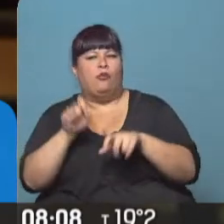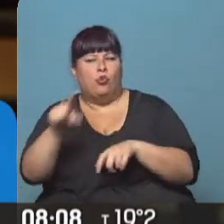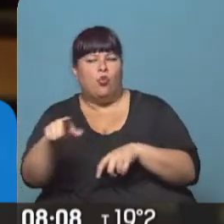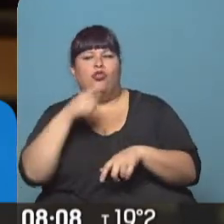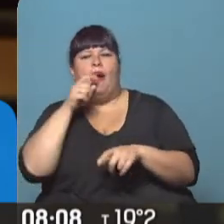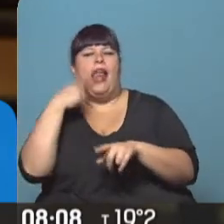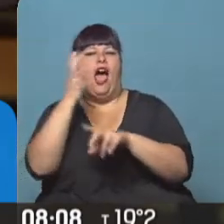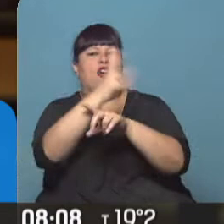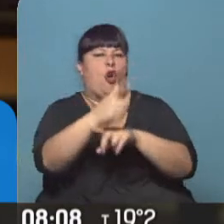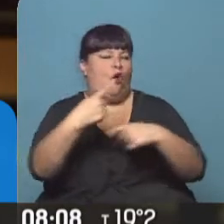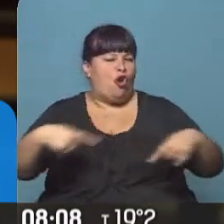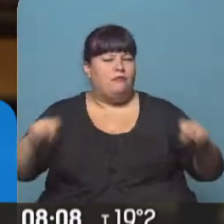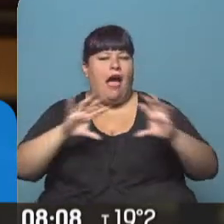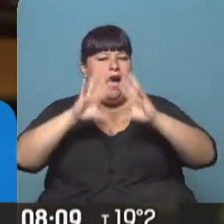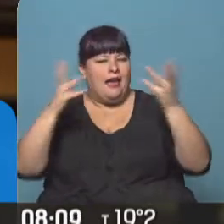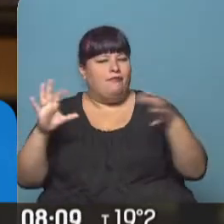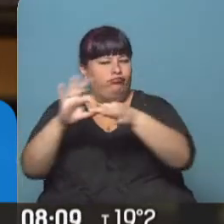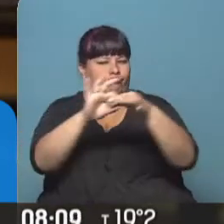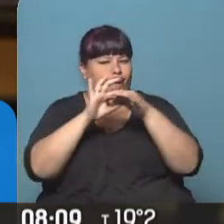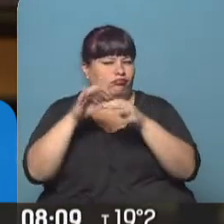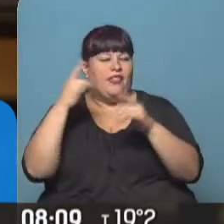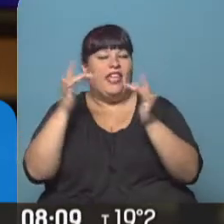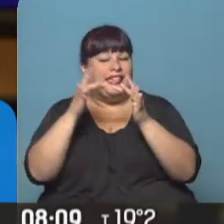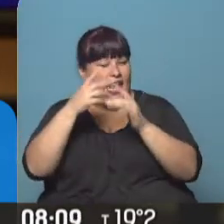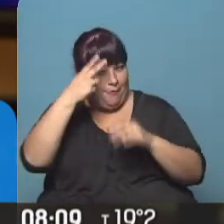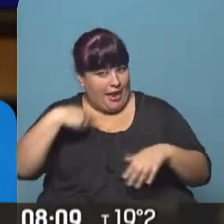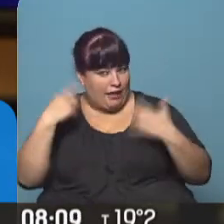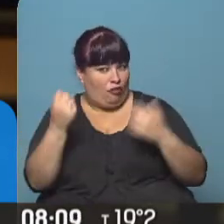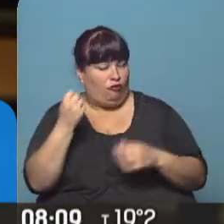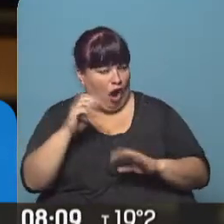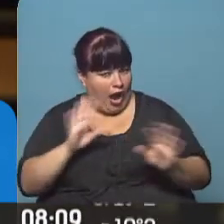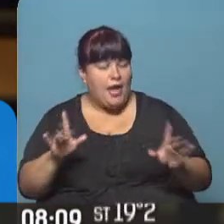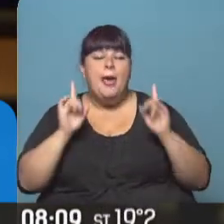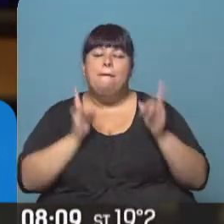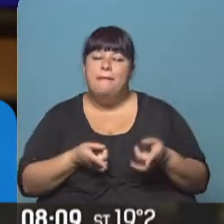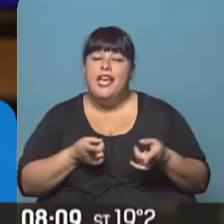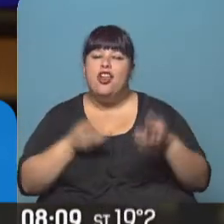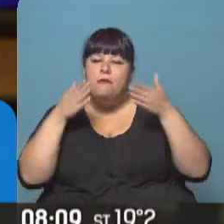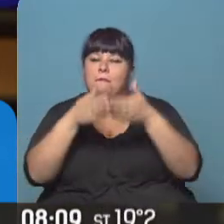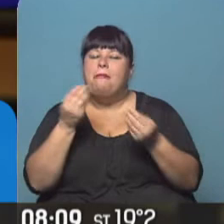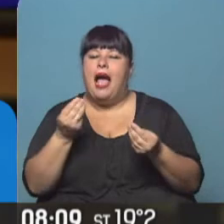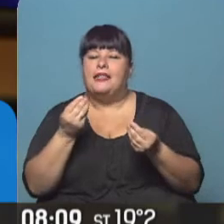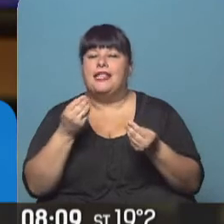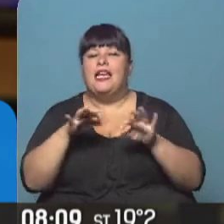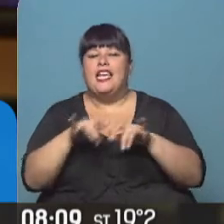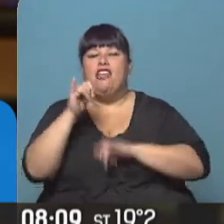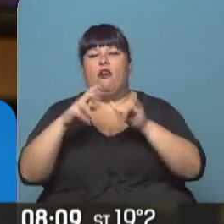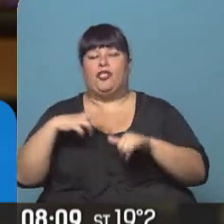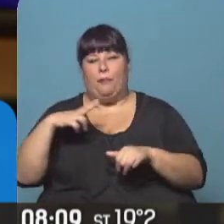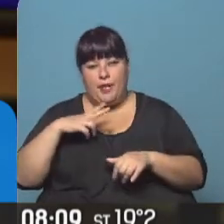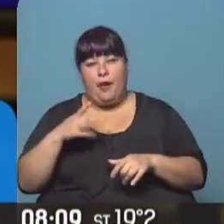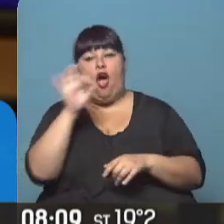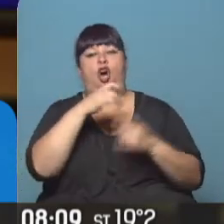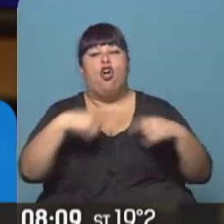para cometer delitos. O sea, hay toda una red delictiva de cibercrimen muy compleja, pero básicamente los ejes tienen que ver con el uso de datos personales o el